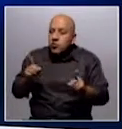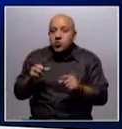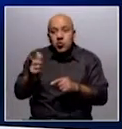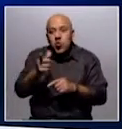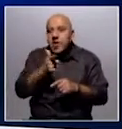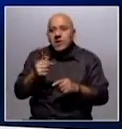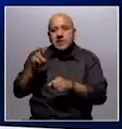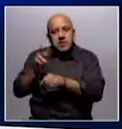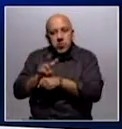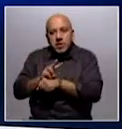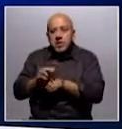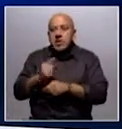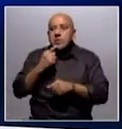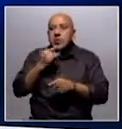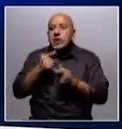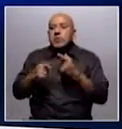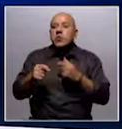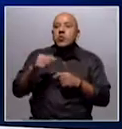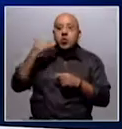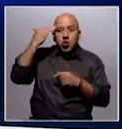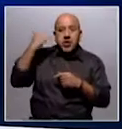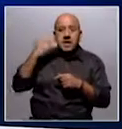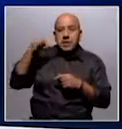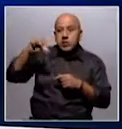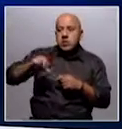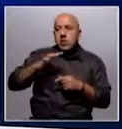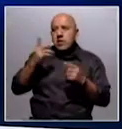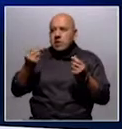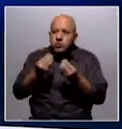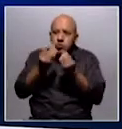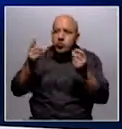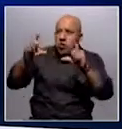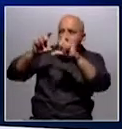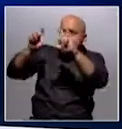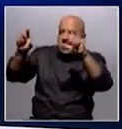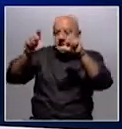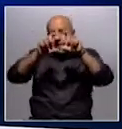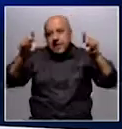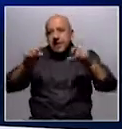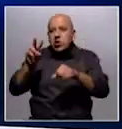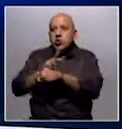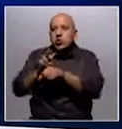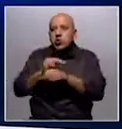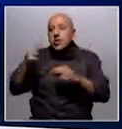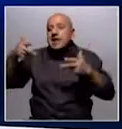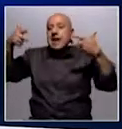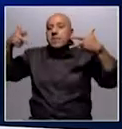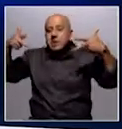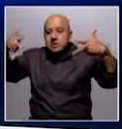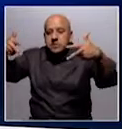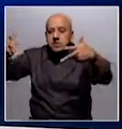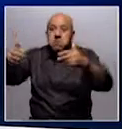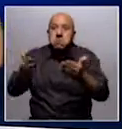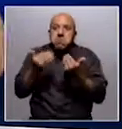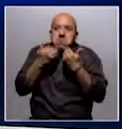protocolos sanitarios en el caso de corea de sur yo veía que había mucha cartelería que había por ejemplo controles con cámaras yo no sé qué tan eficientes son